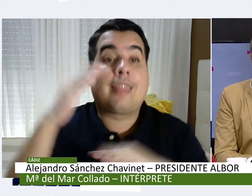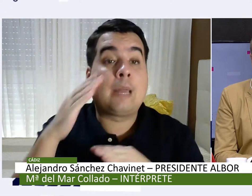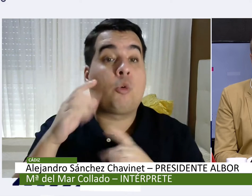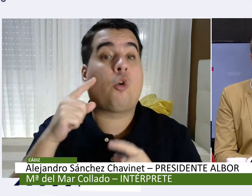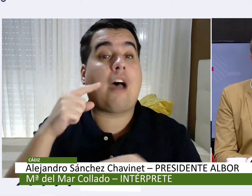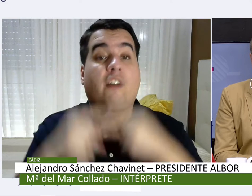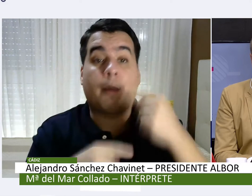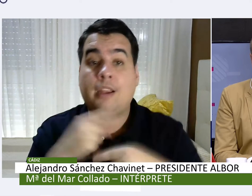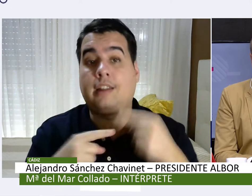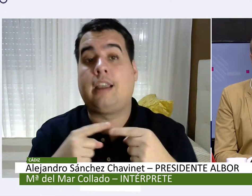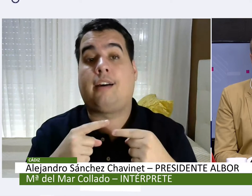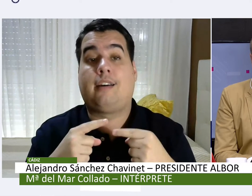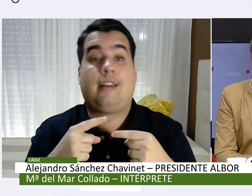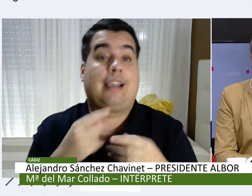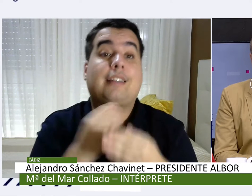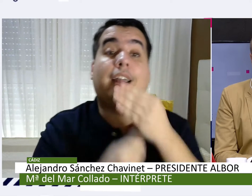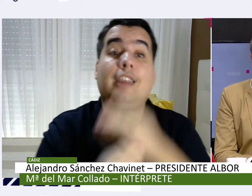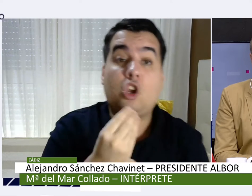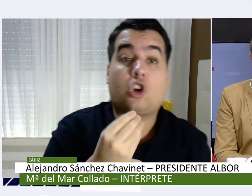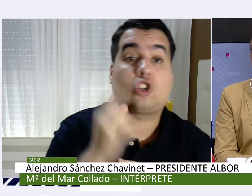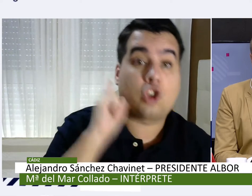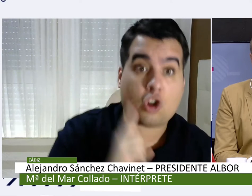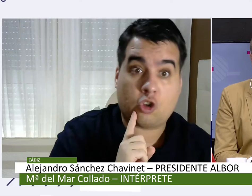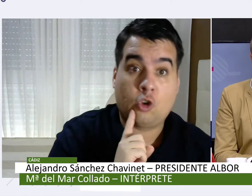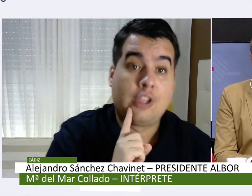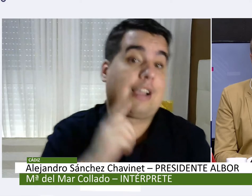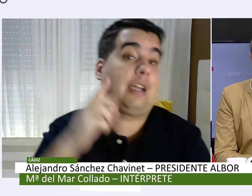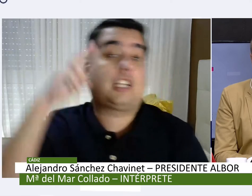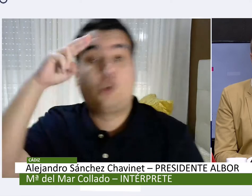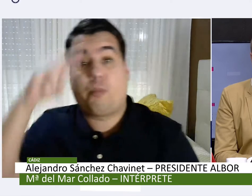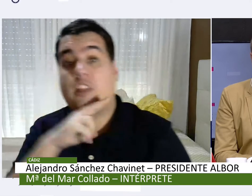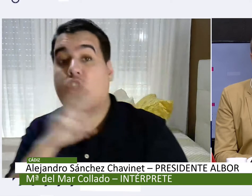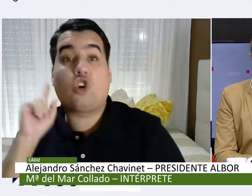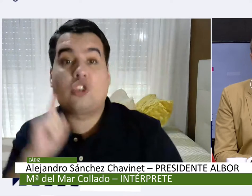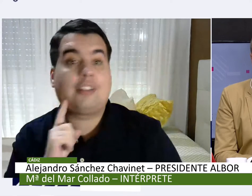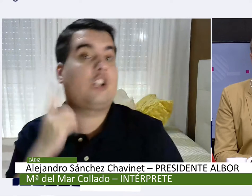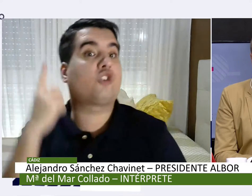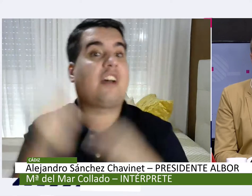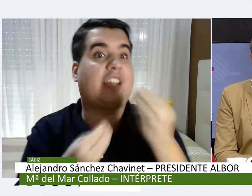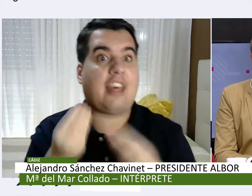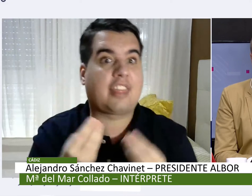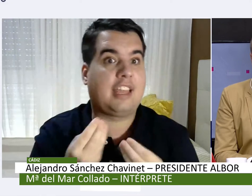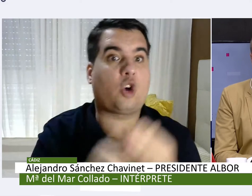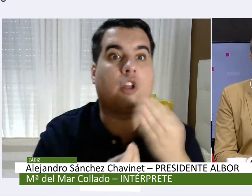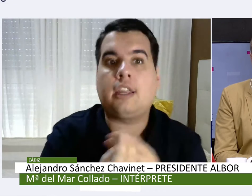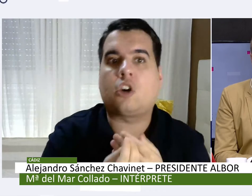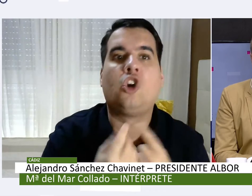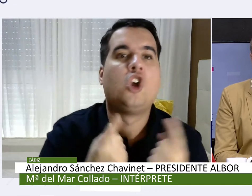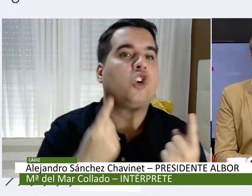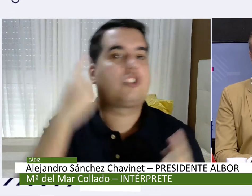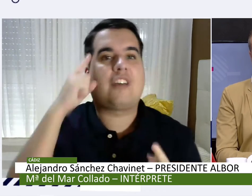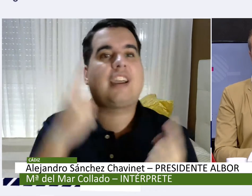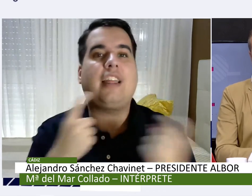también tenemos a familias que tienen hijos sordos, que su padre es sordo y no se habla que hacer con